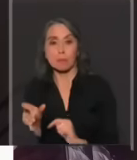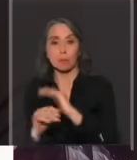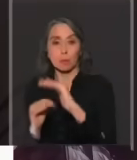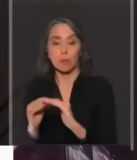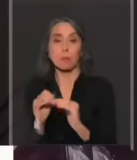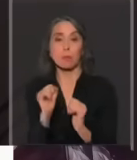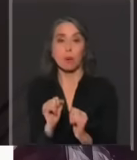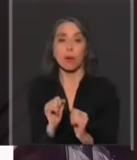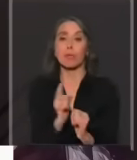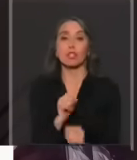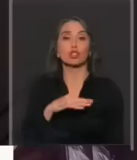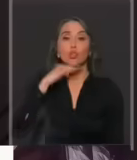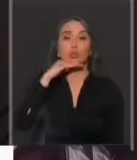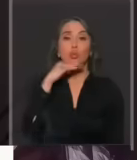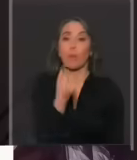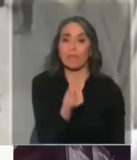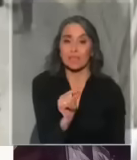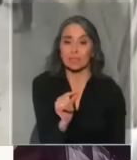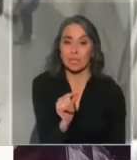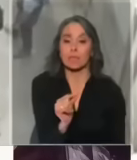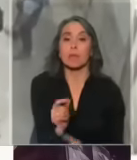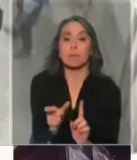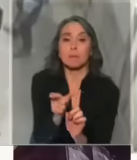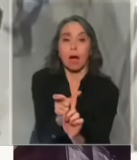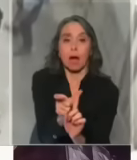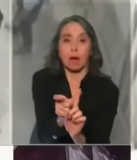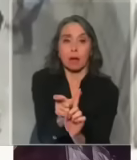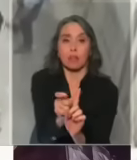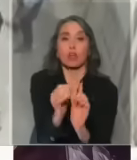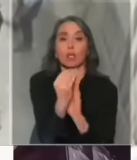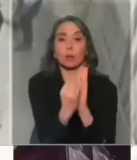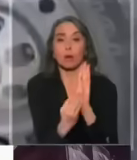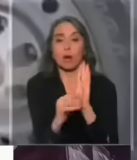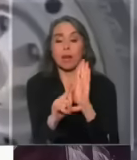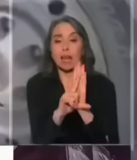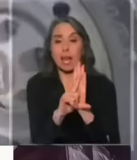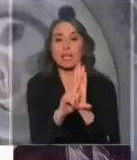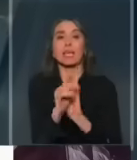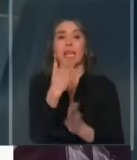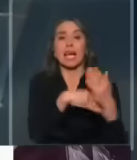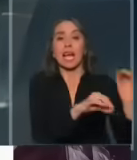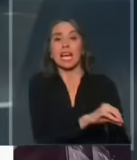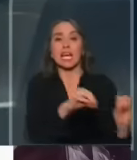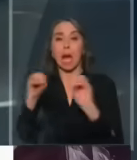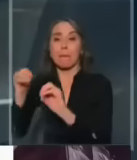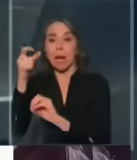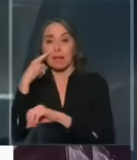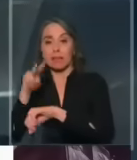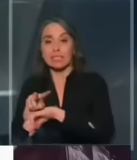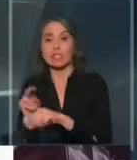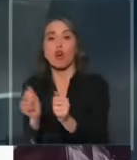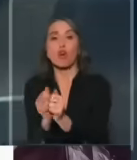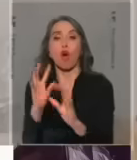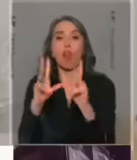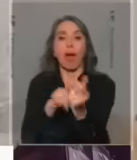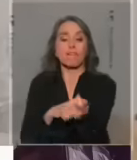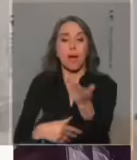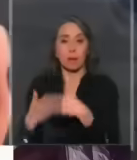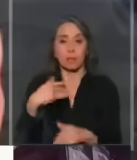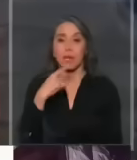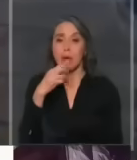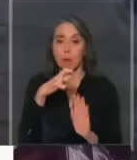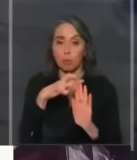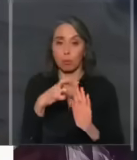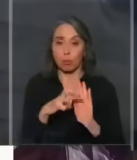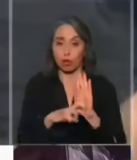no ser del todo suficiente para aplicar las medidas contempladas por la ley, como la reubicación de ellos junto a su grupo familiar. El proyecto que yo